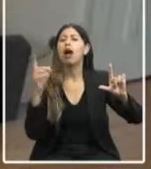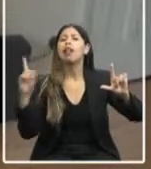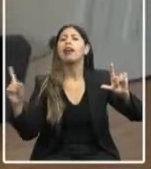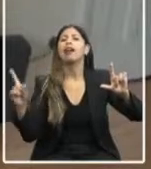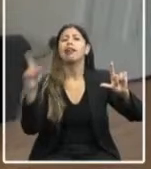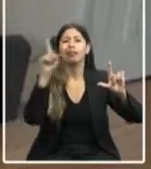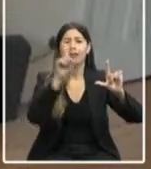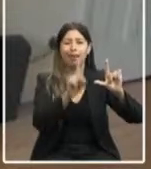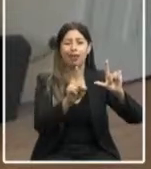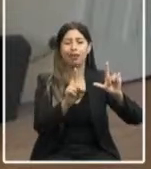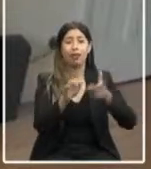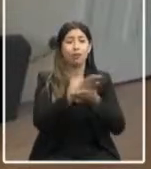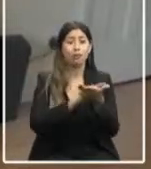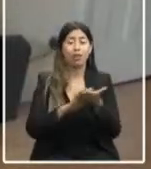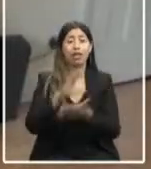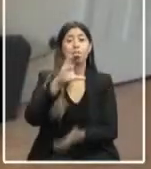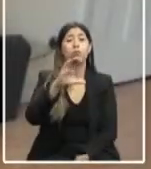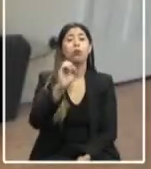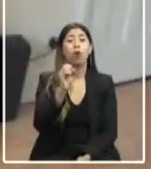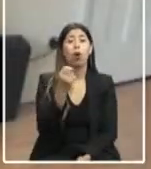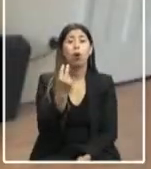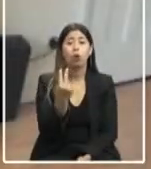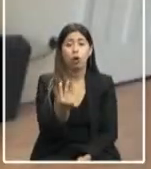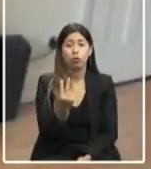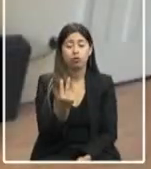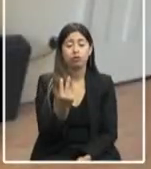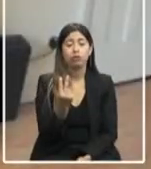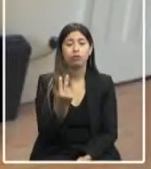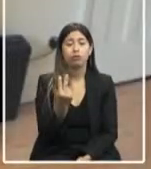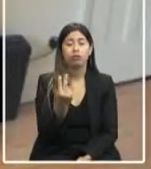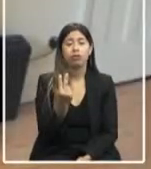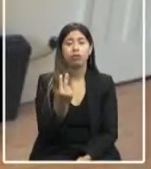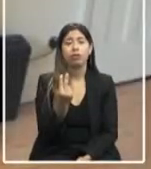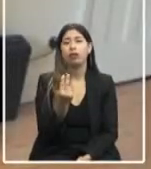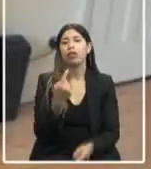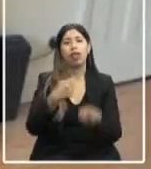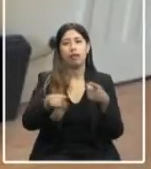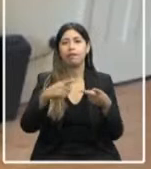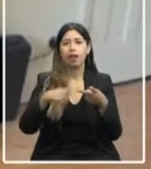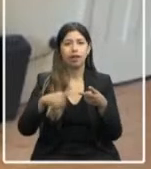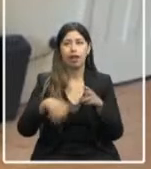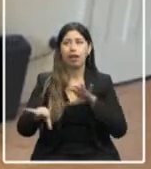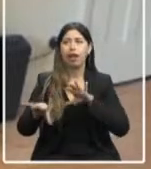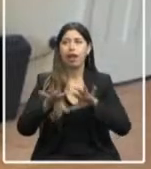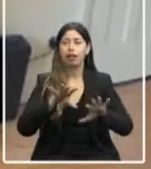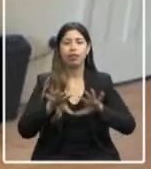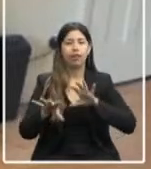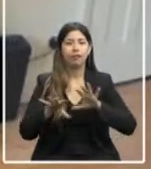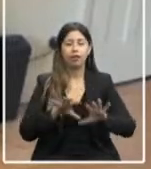costo del CO2 en diferentes actividades económicas,